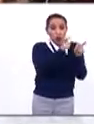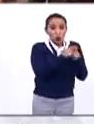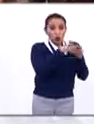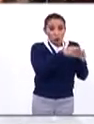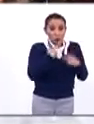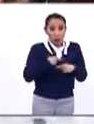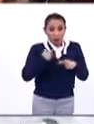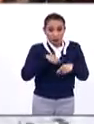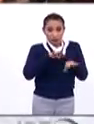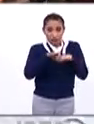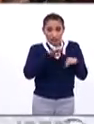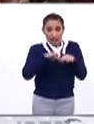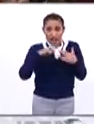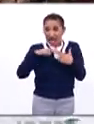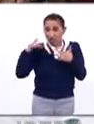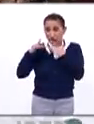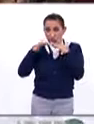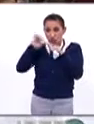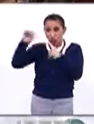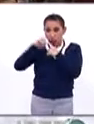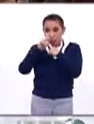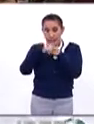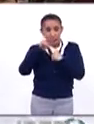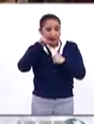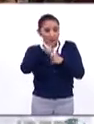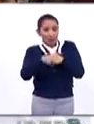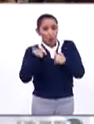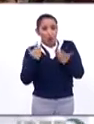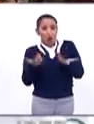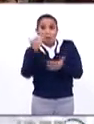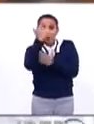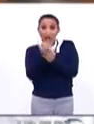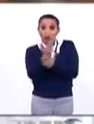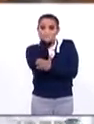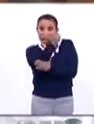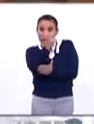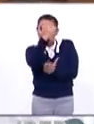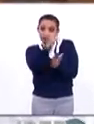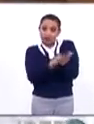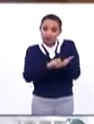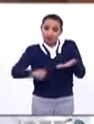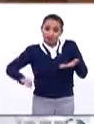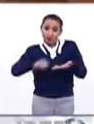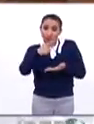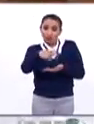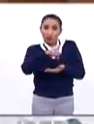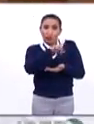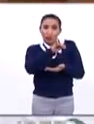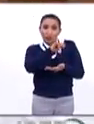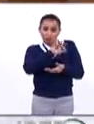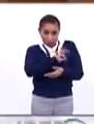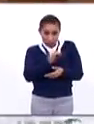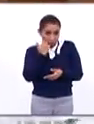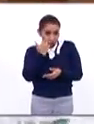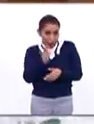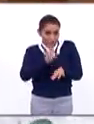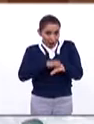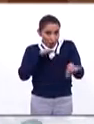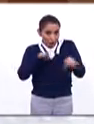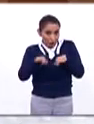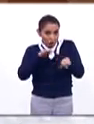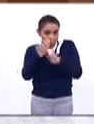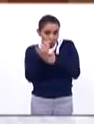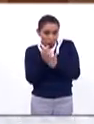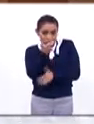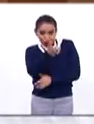diplomático, después de que les han dado un golpe en el bolsillo, ¿no? Y les han quitado dietas, pues están dispuestos a hacer más trabajo con